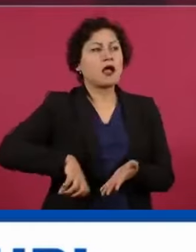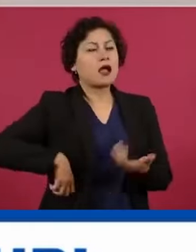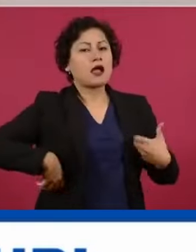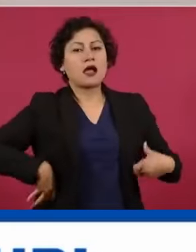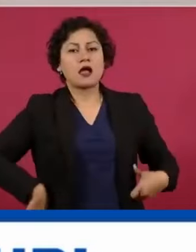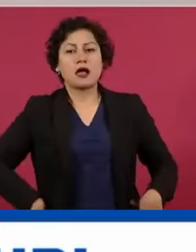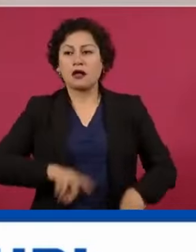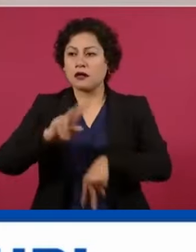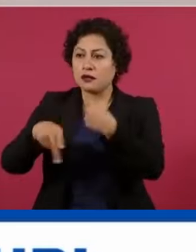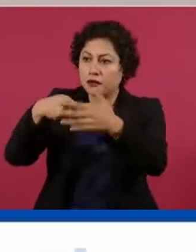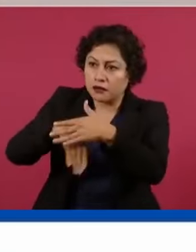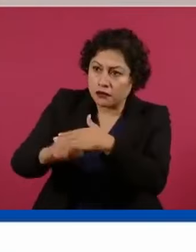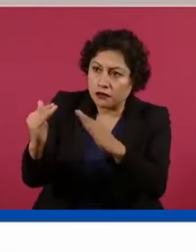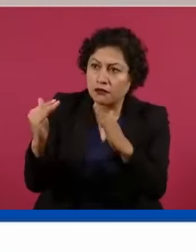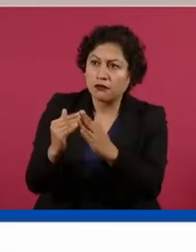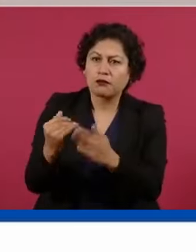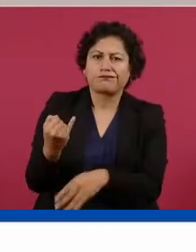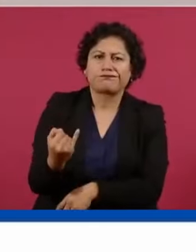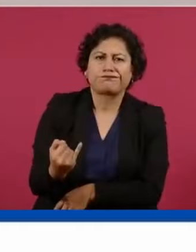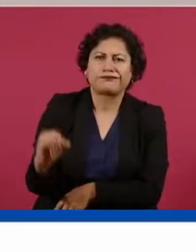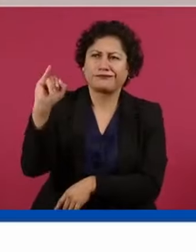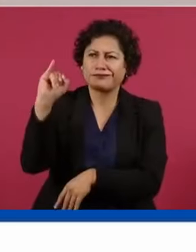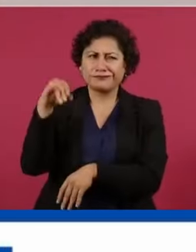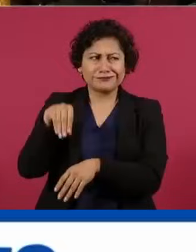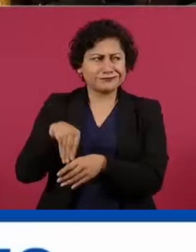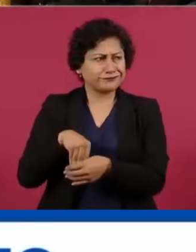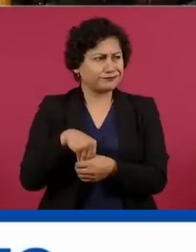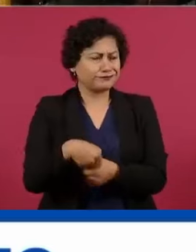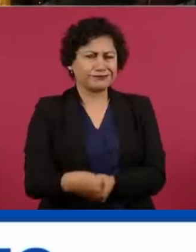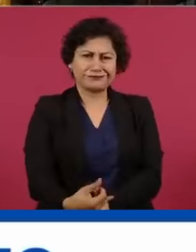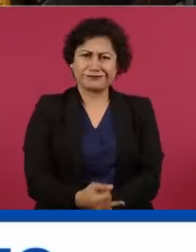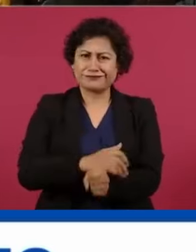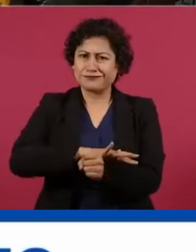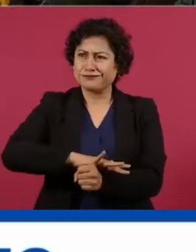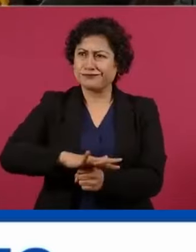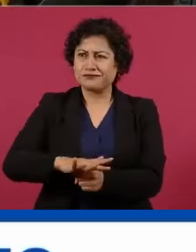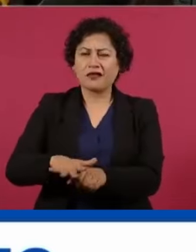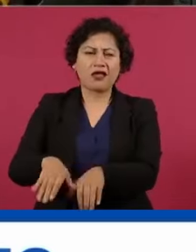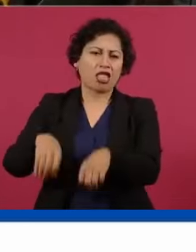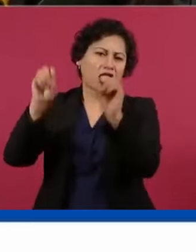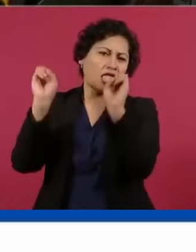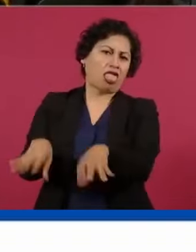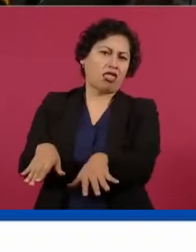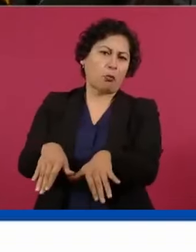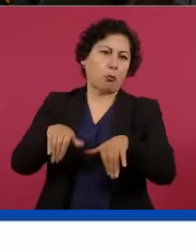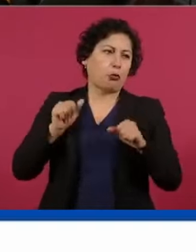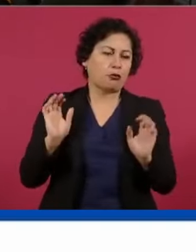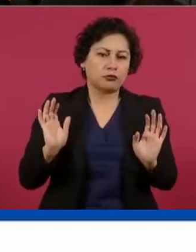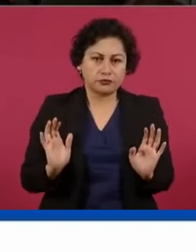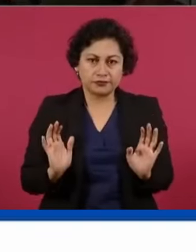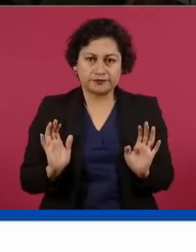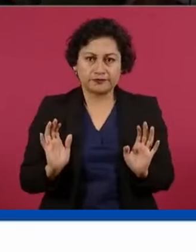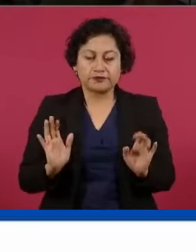el problema de la escasez de vivienda, sino era el negocio inmobiliario.